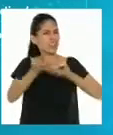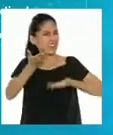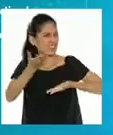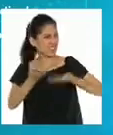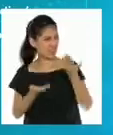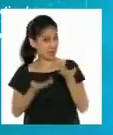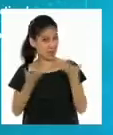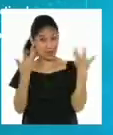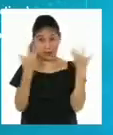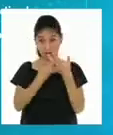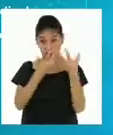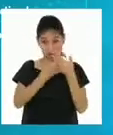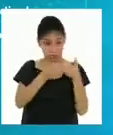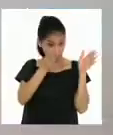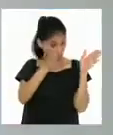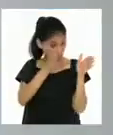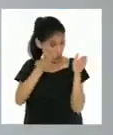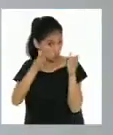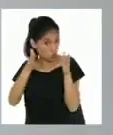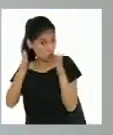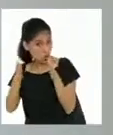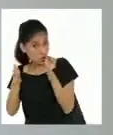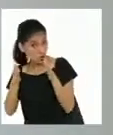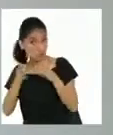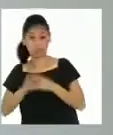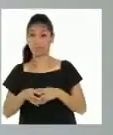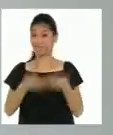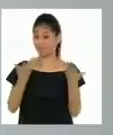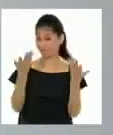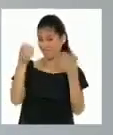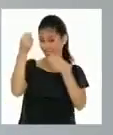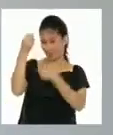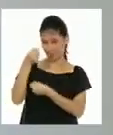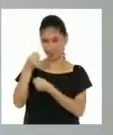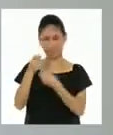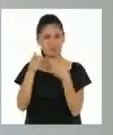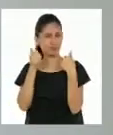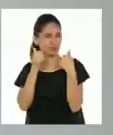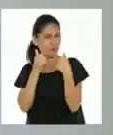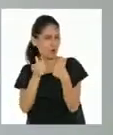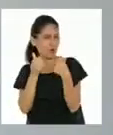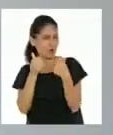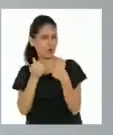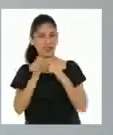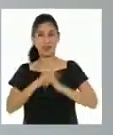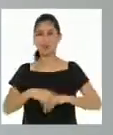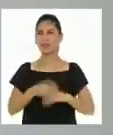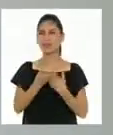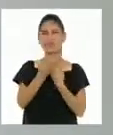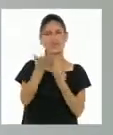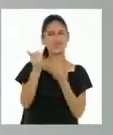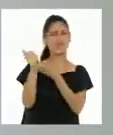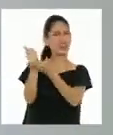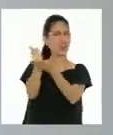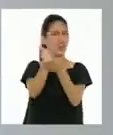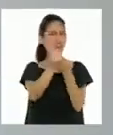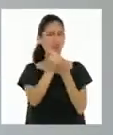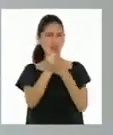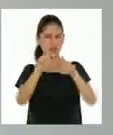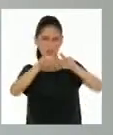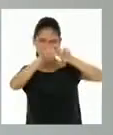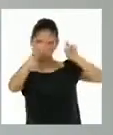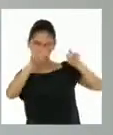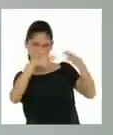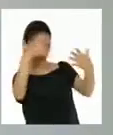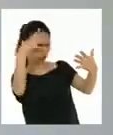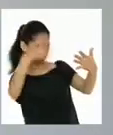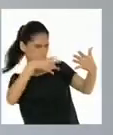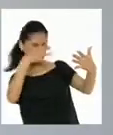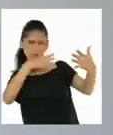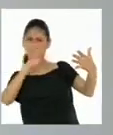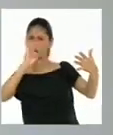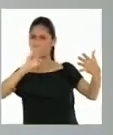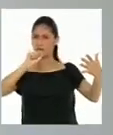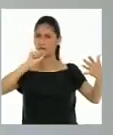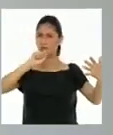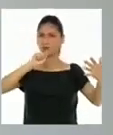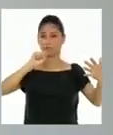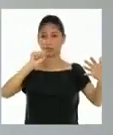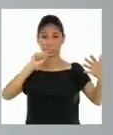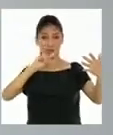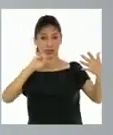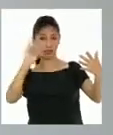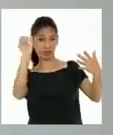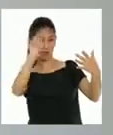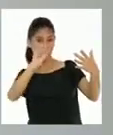orden establecido. Muy bien. Finalmente, ¿para qué creen que sirve la investigación estadística? Tenemos un enlace